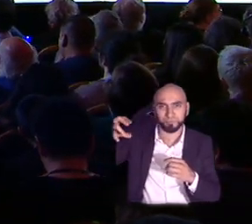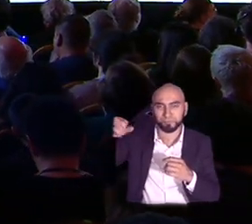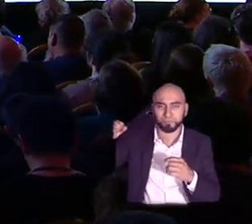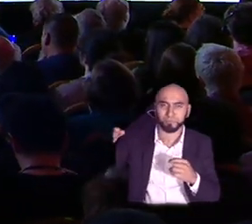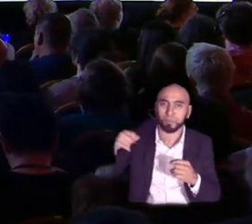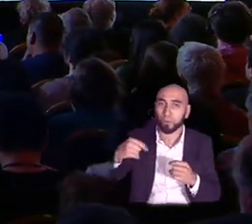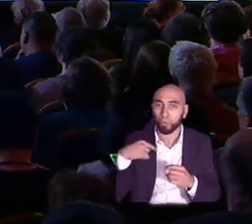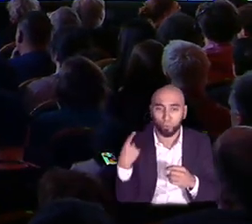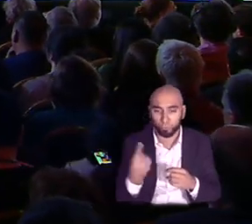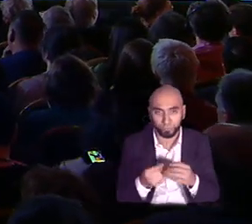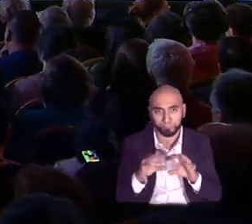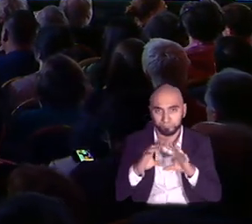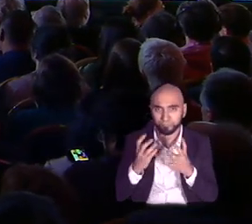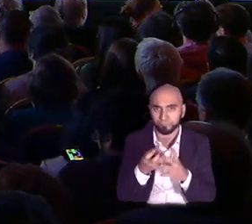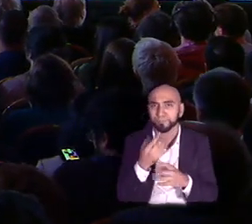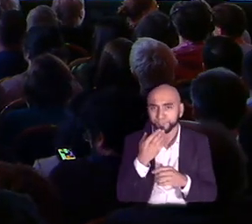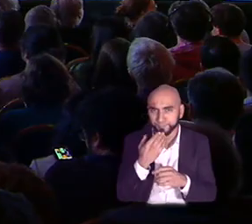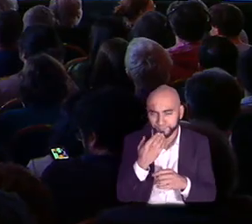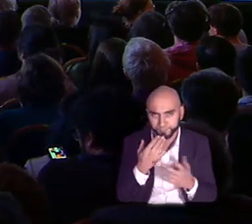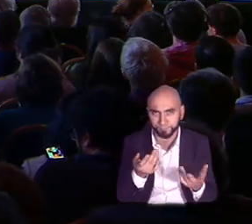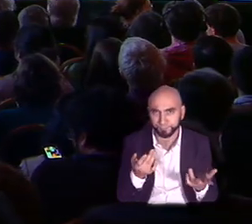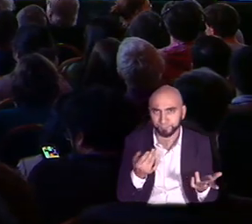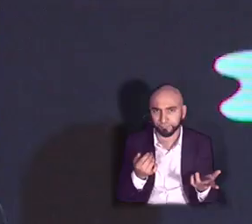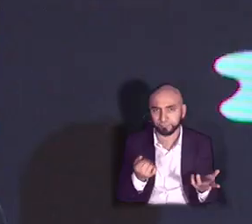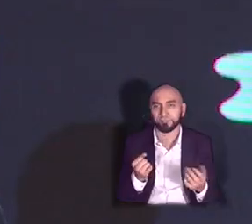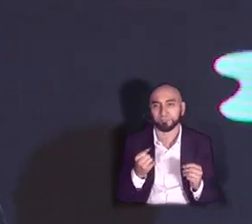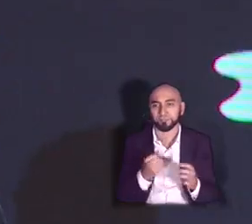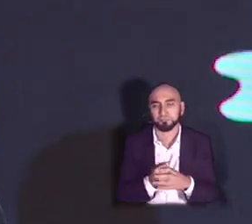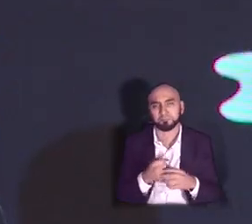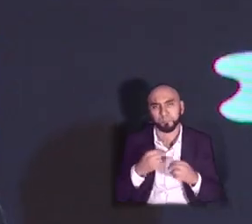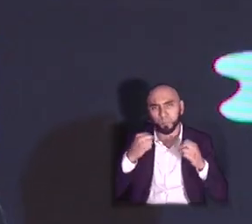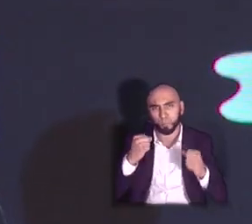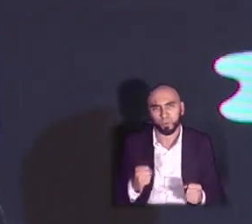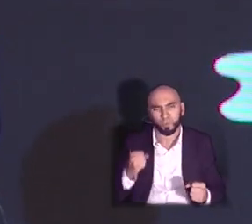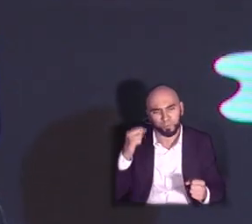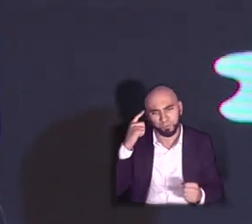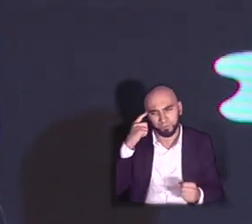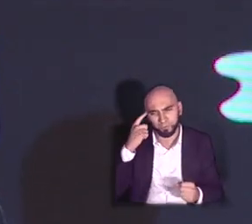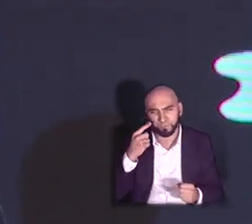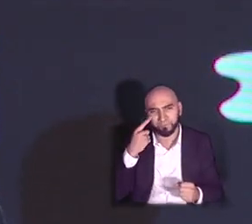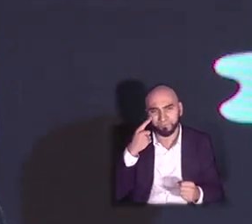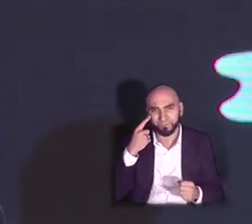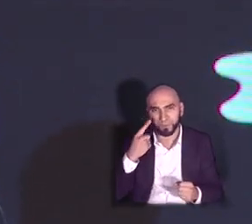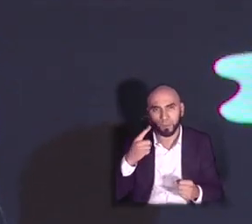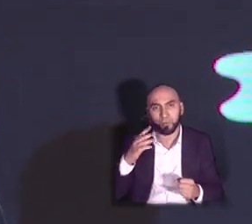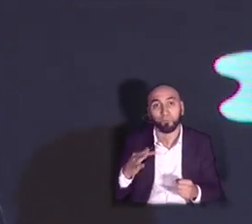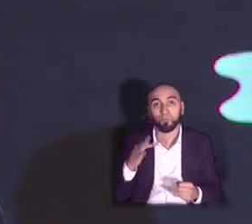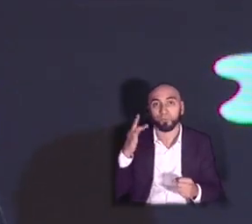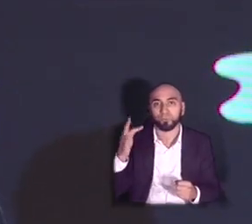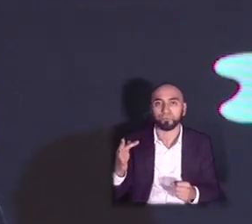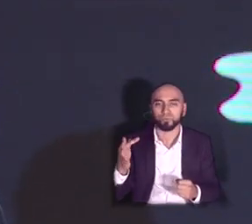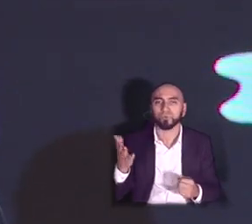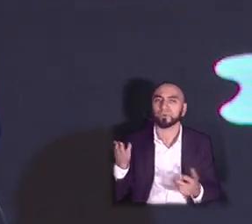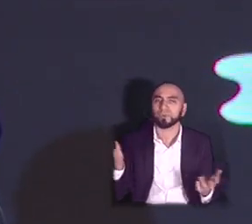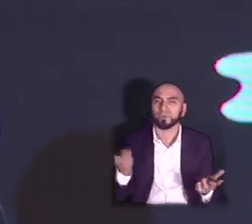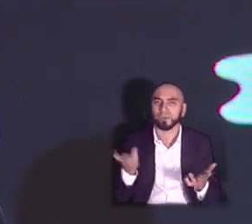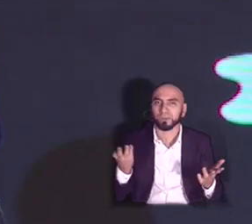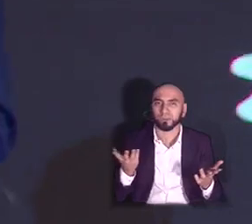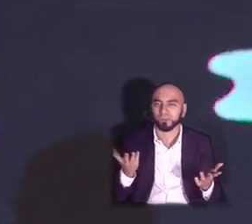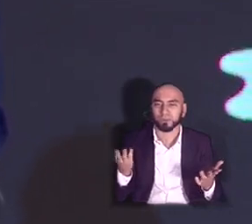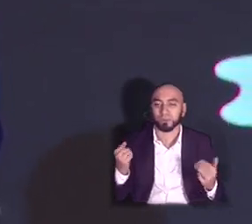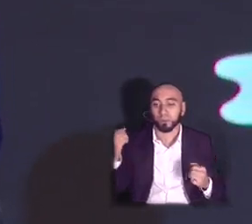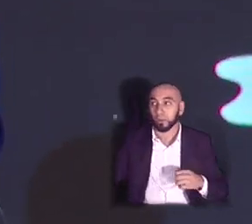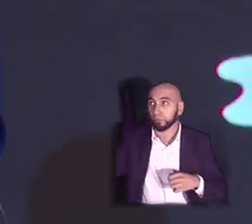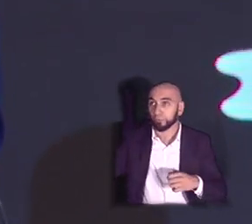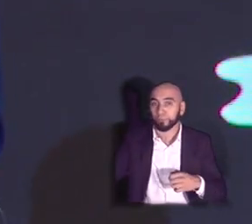casi circular. Al medir los órbitos podemos computar si en ese momento en el futuro el órbito